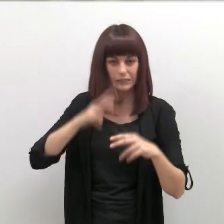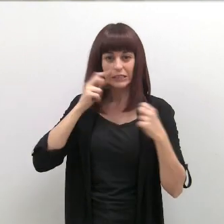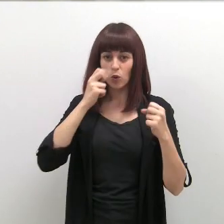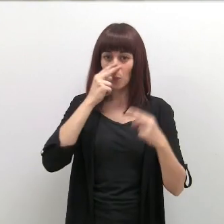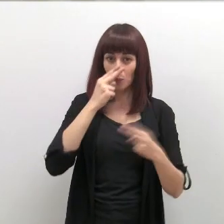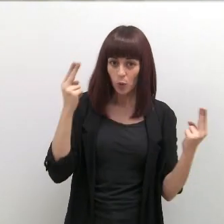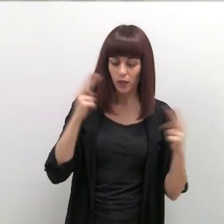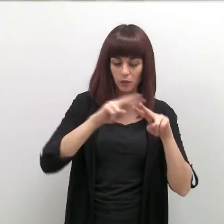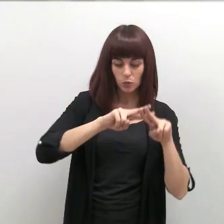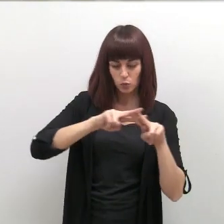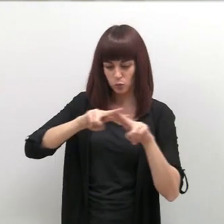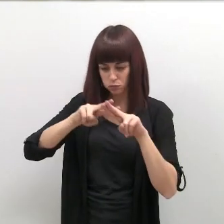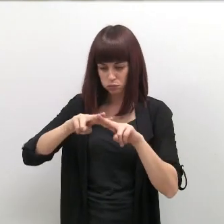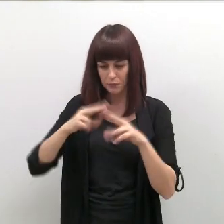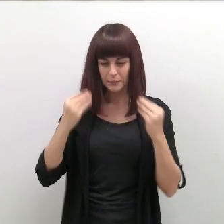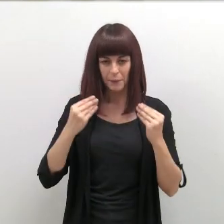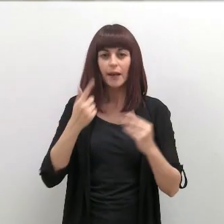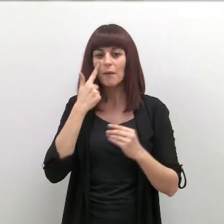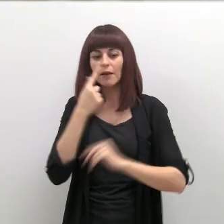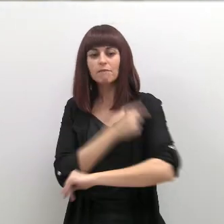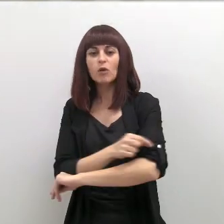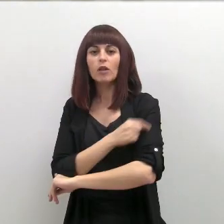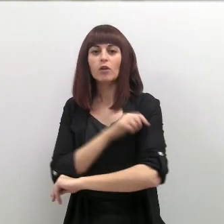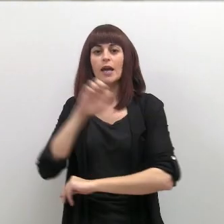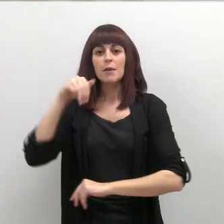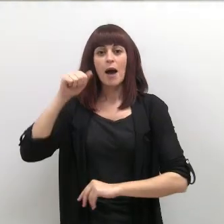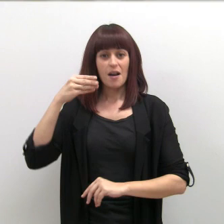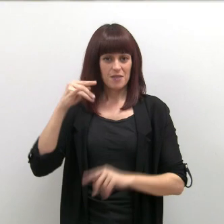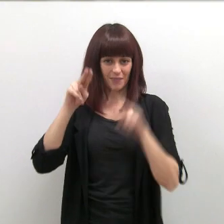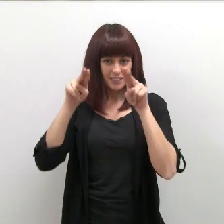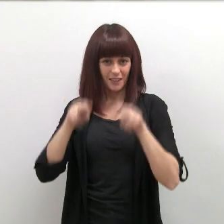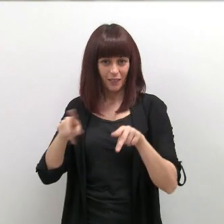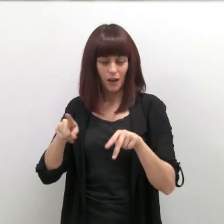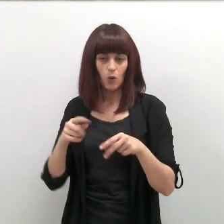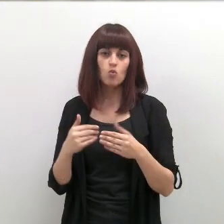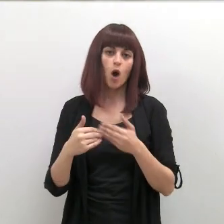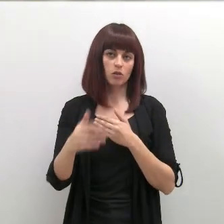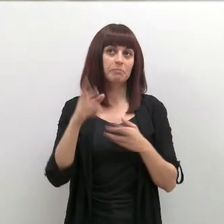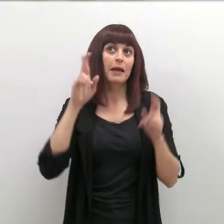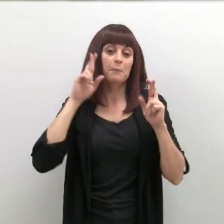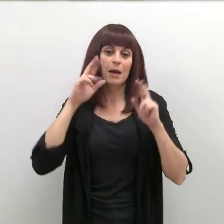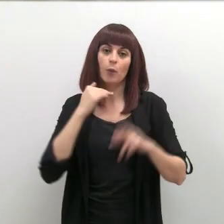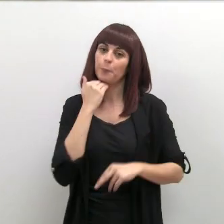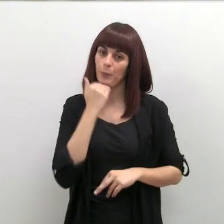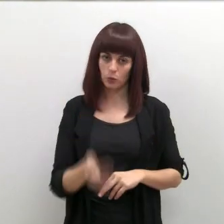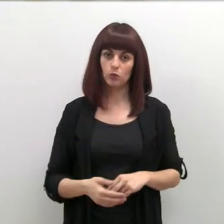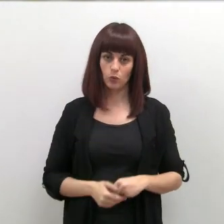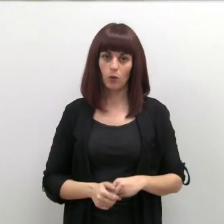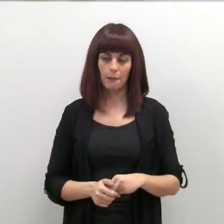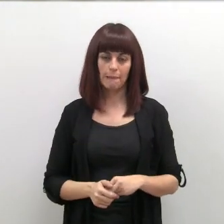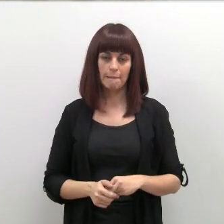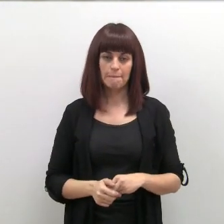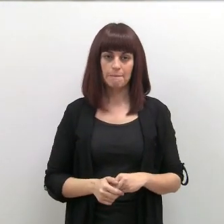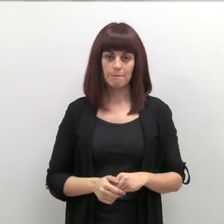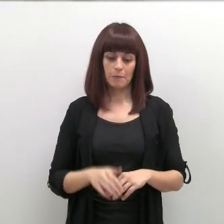y de Corecas para ver cuándo se lleva la vacunación a Amavir. En principio, esperamos que se pueda hacer pronto a todas